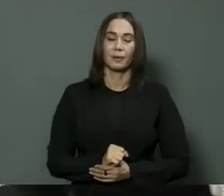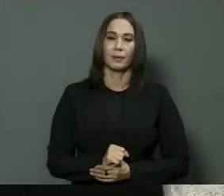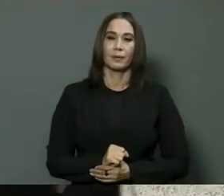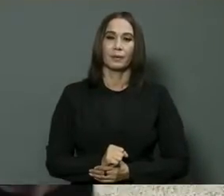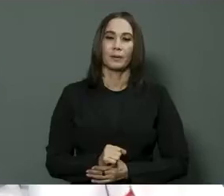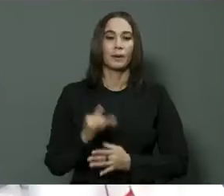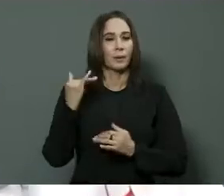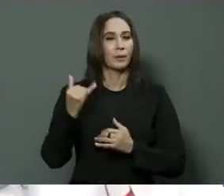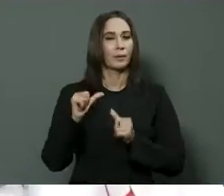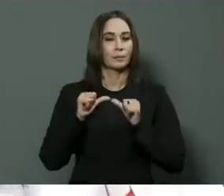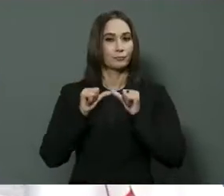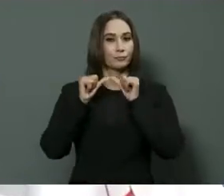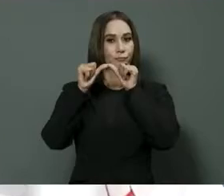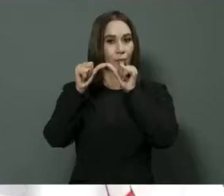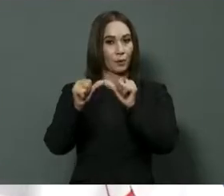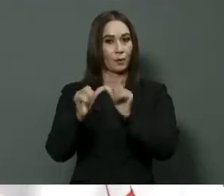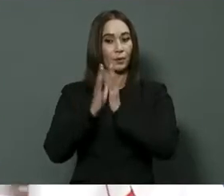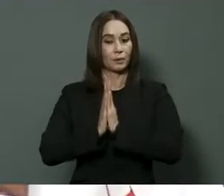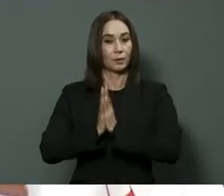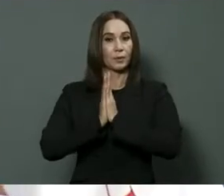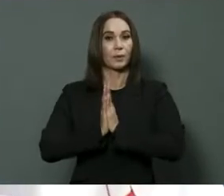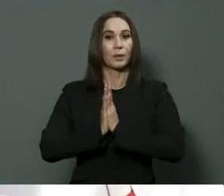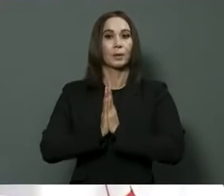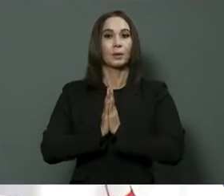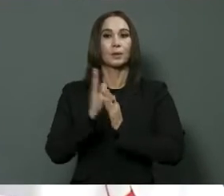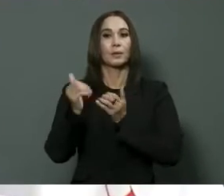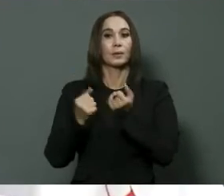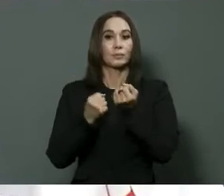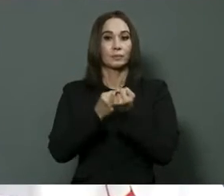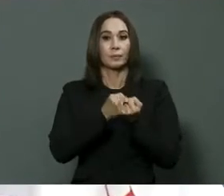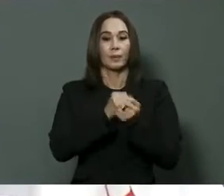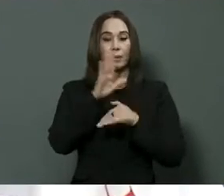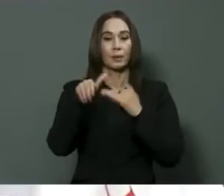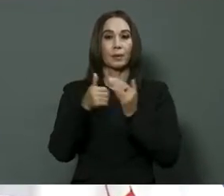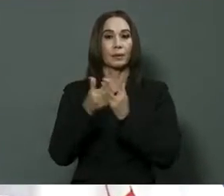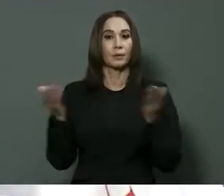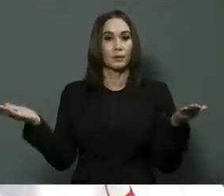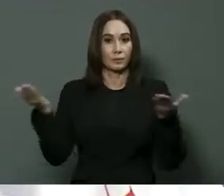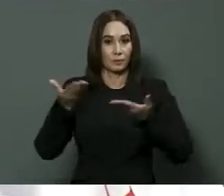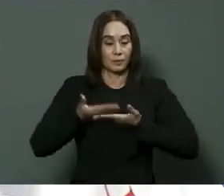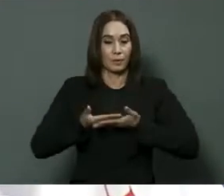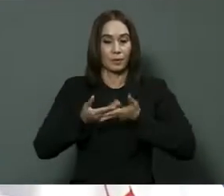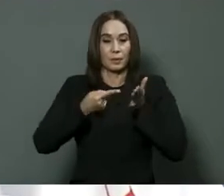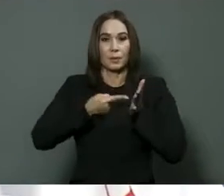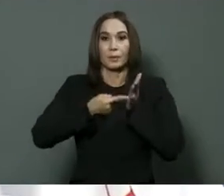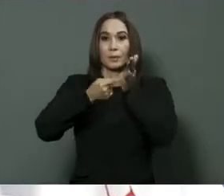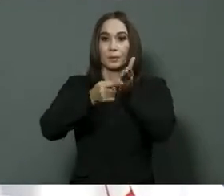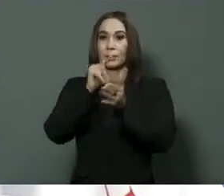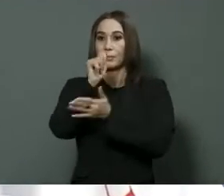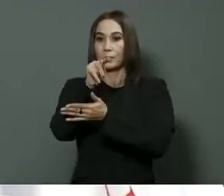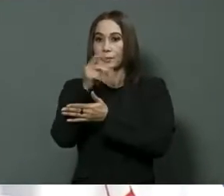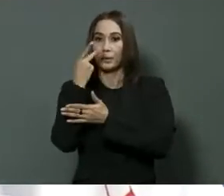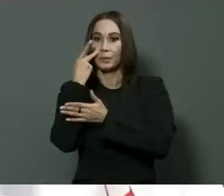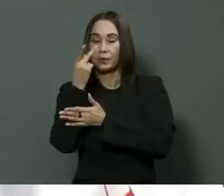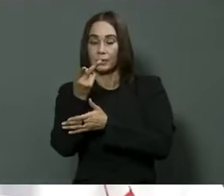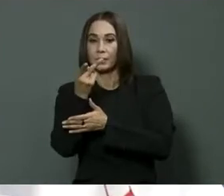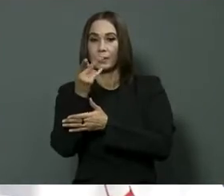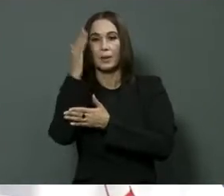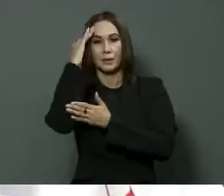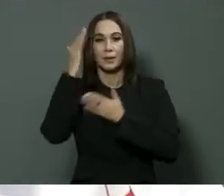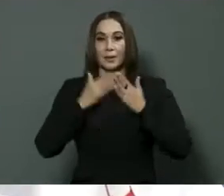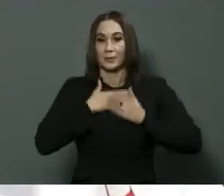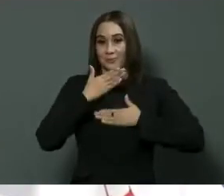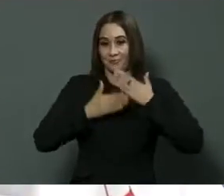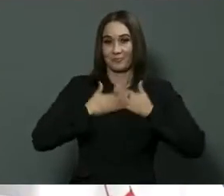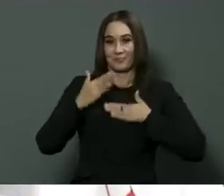Vamos a continuar solicitando la colaboración de todos ustedes porque estamos haciendo una transmisión en vivo. Entendemos el